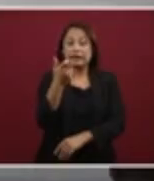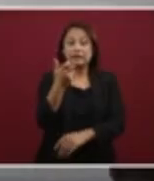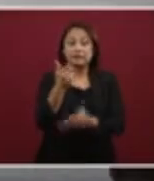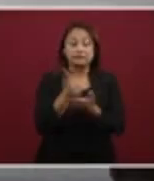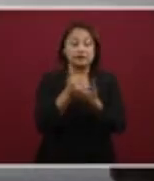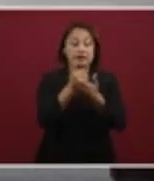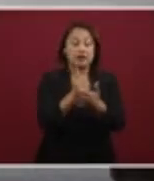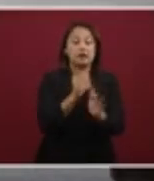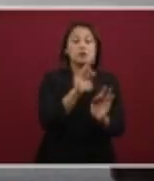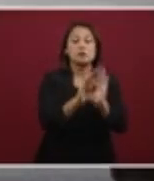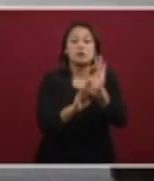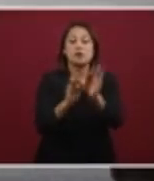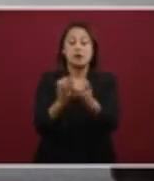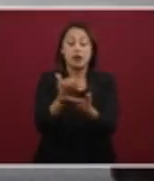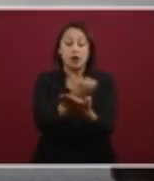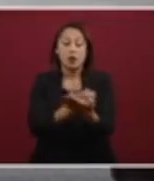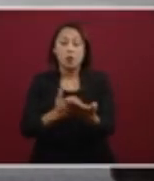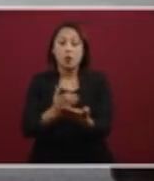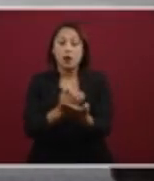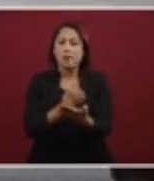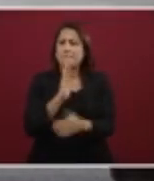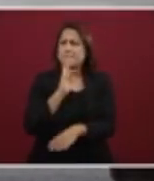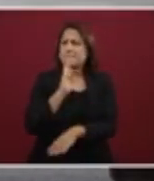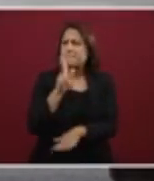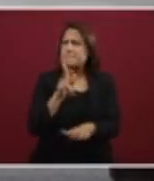ahora mejores.